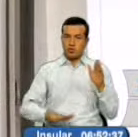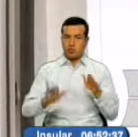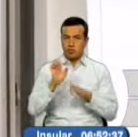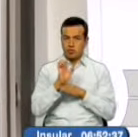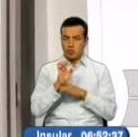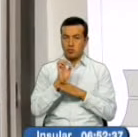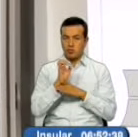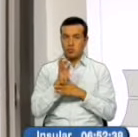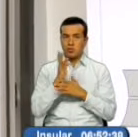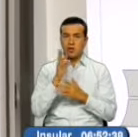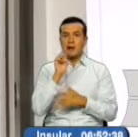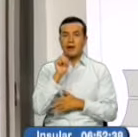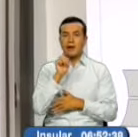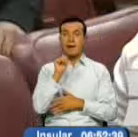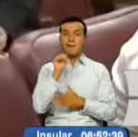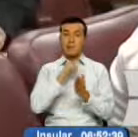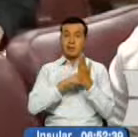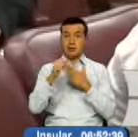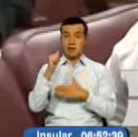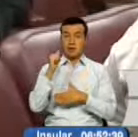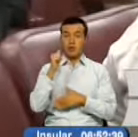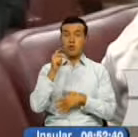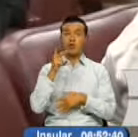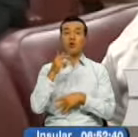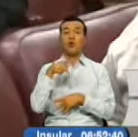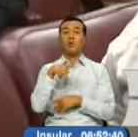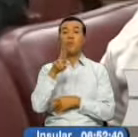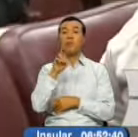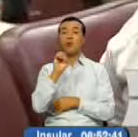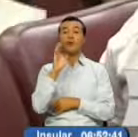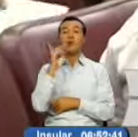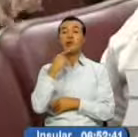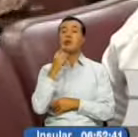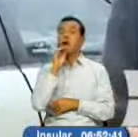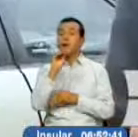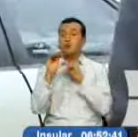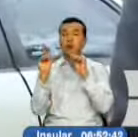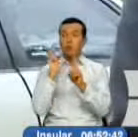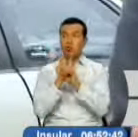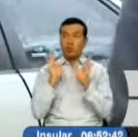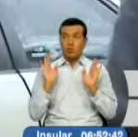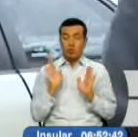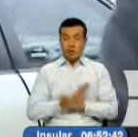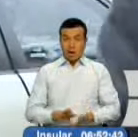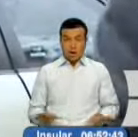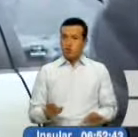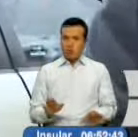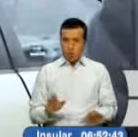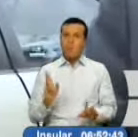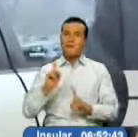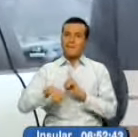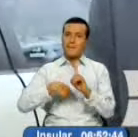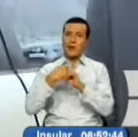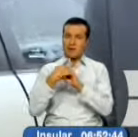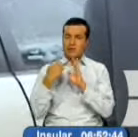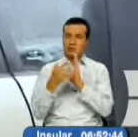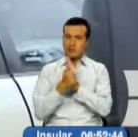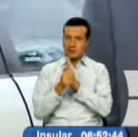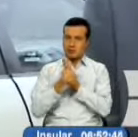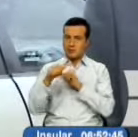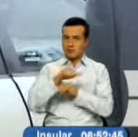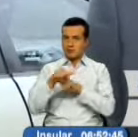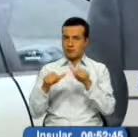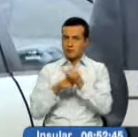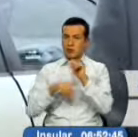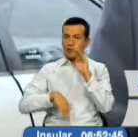Pero que la función del MIPRO no queda únicamente en informar a los empresarios, dice. Luego viene un acompañamiento tanto de ProEcuador como del MIPRO,